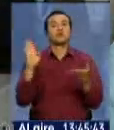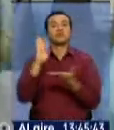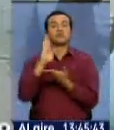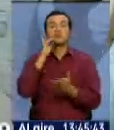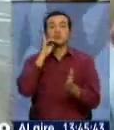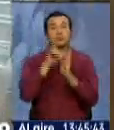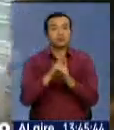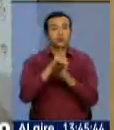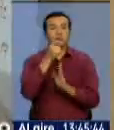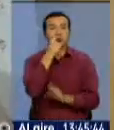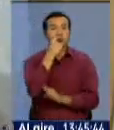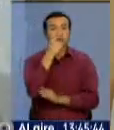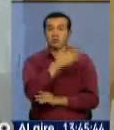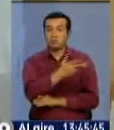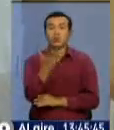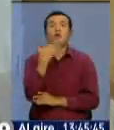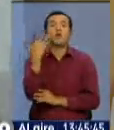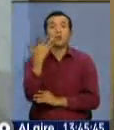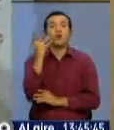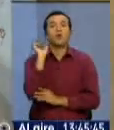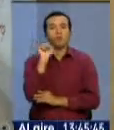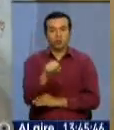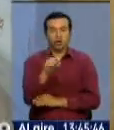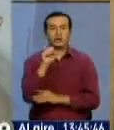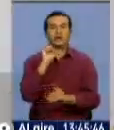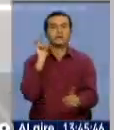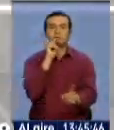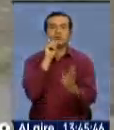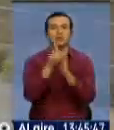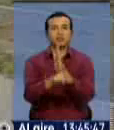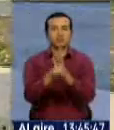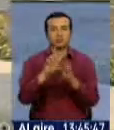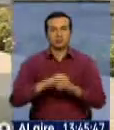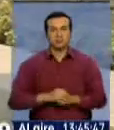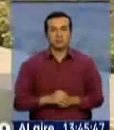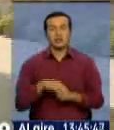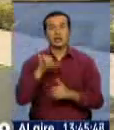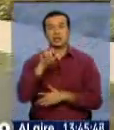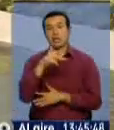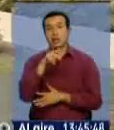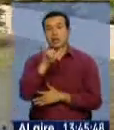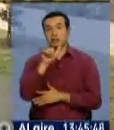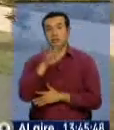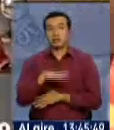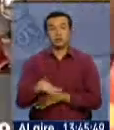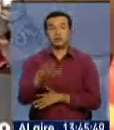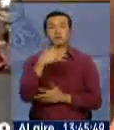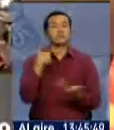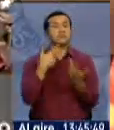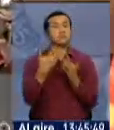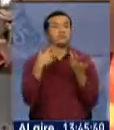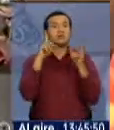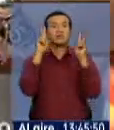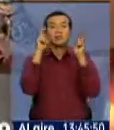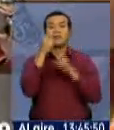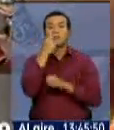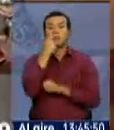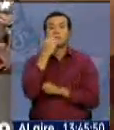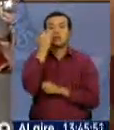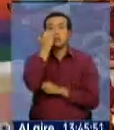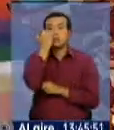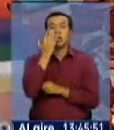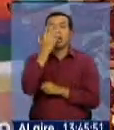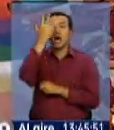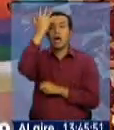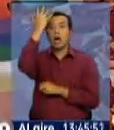la falta de medicamentos a través de un nuevo sistema. Yachay es el epicentro de discusión sobre medicina ancestral.